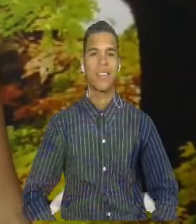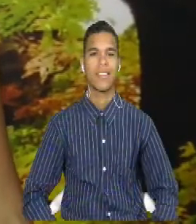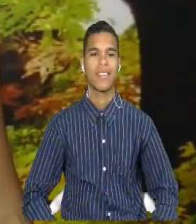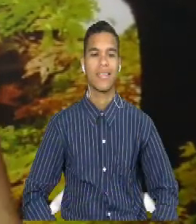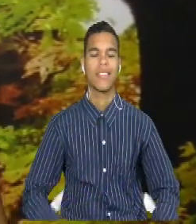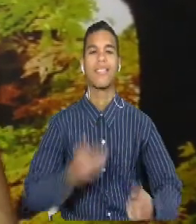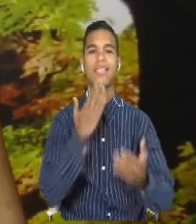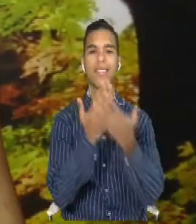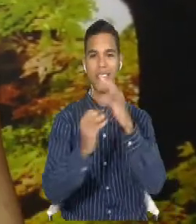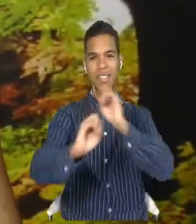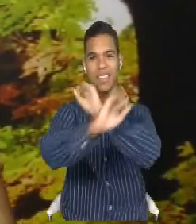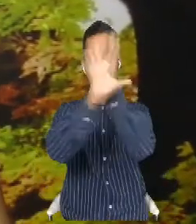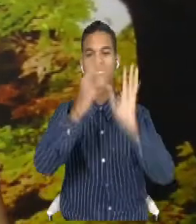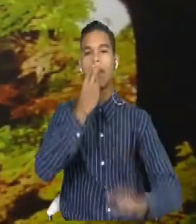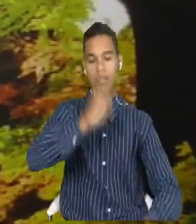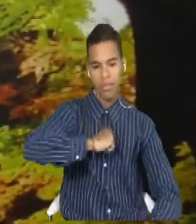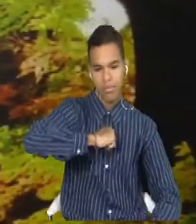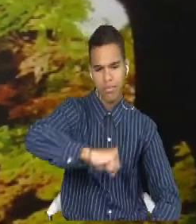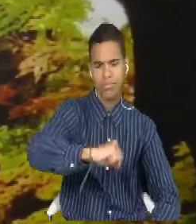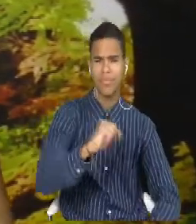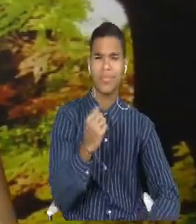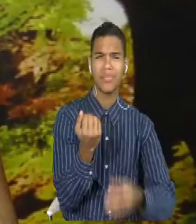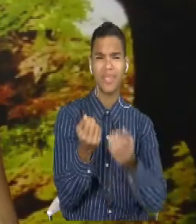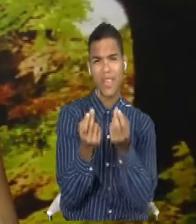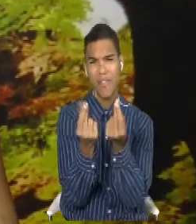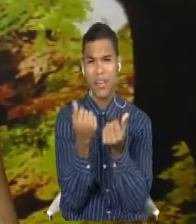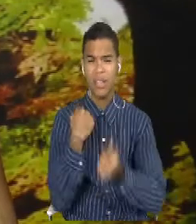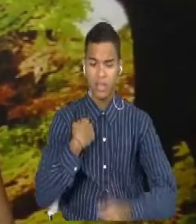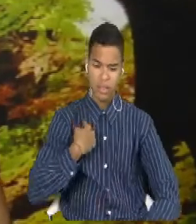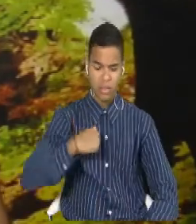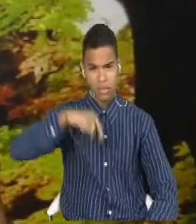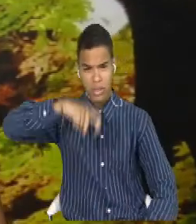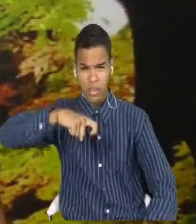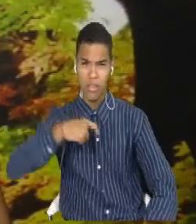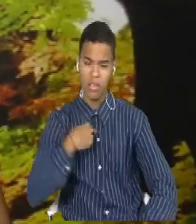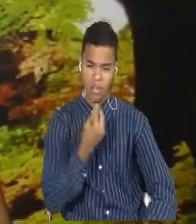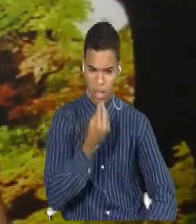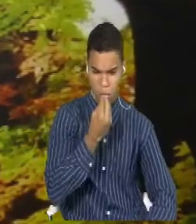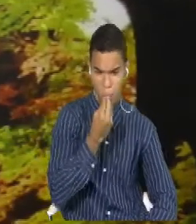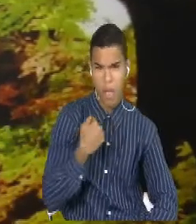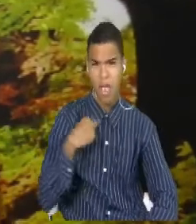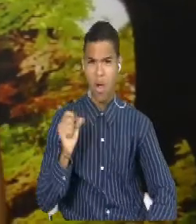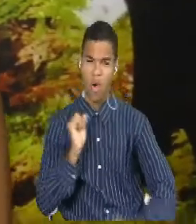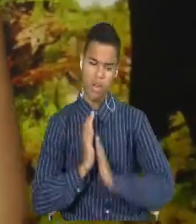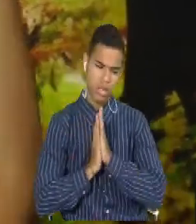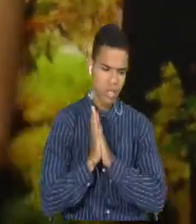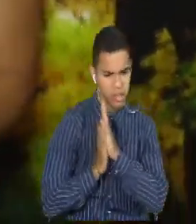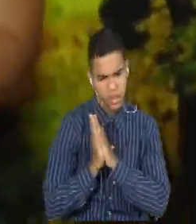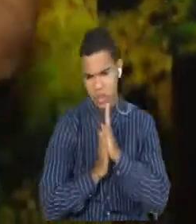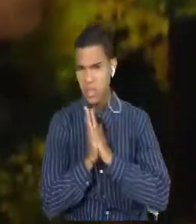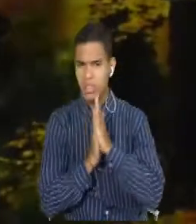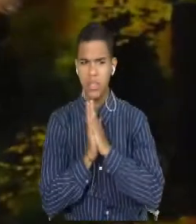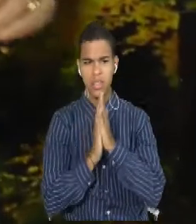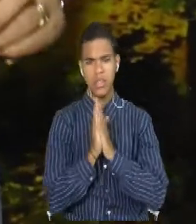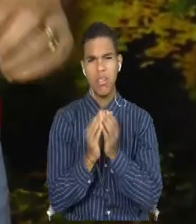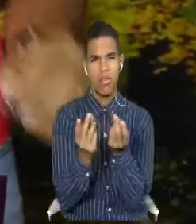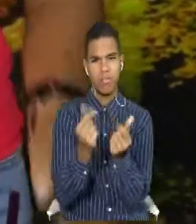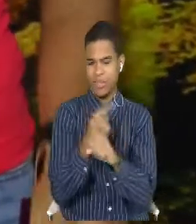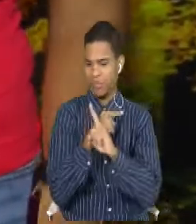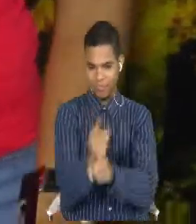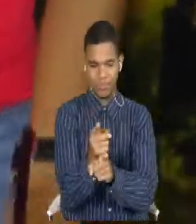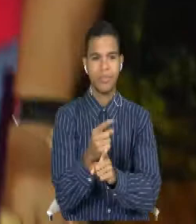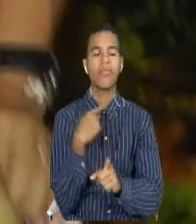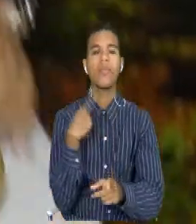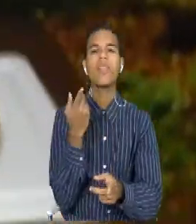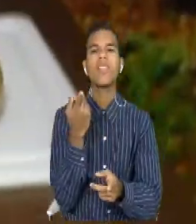y nutritivo a la hora de que nos dé ganas de comer algo o que nos produzca alguna ansiedad. Hoy vamos a trabajar